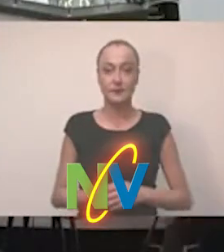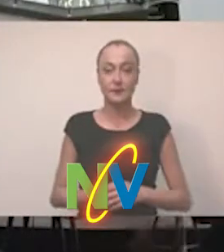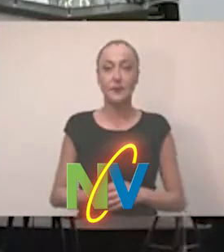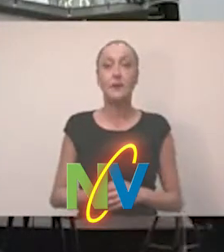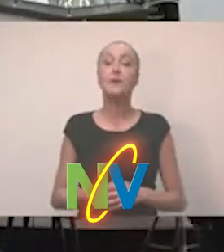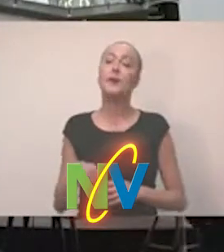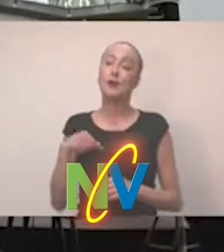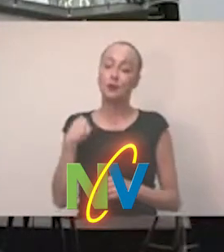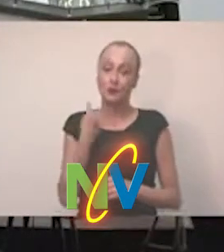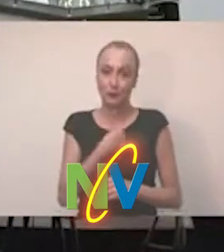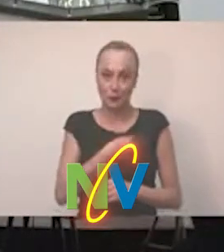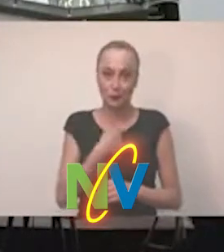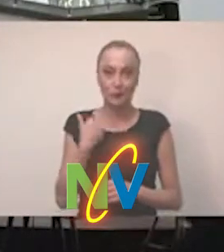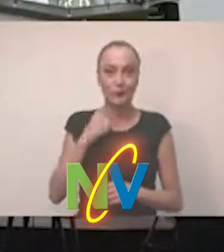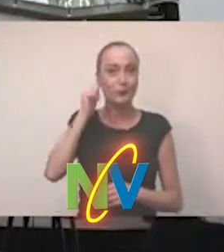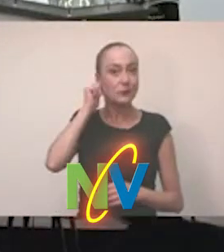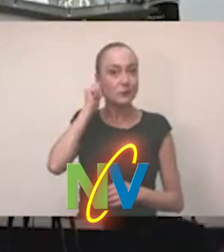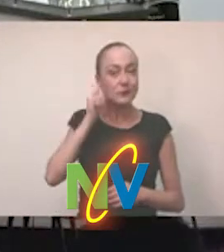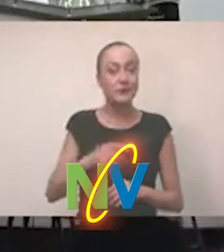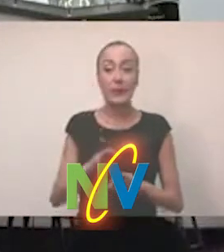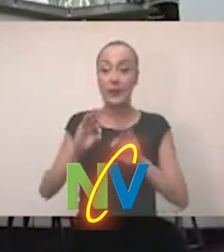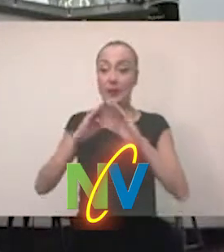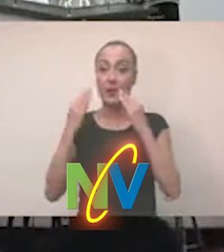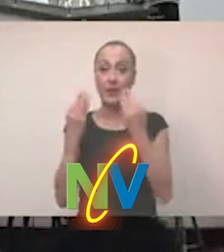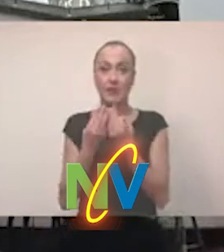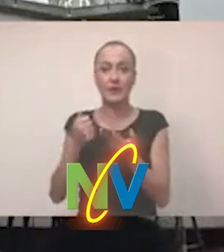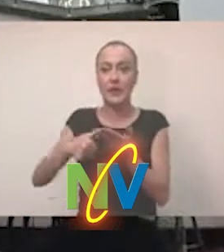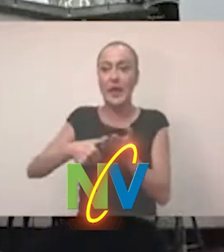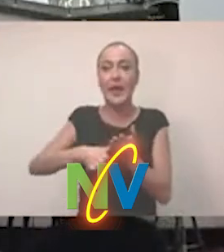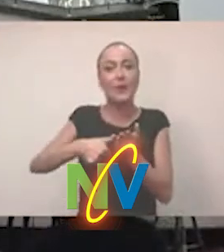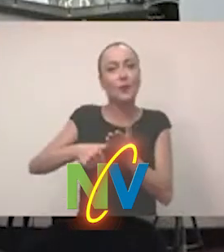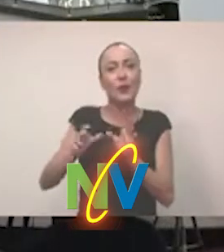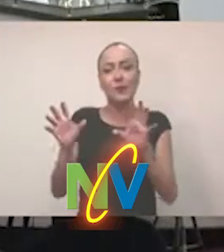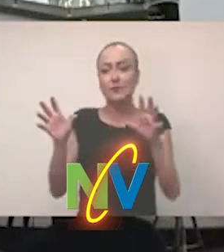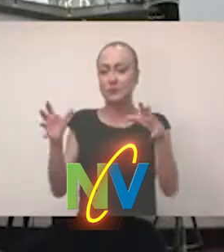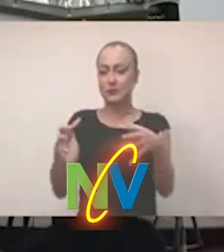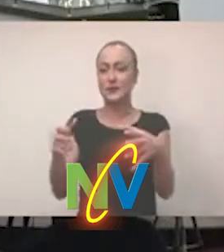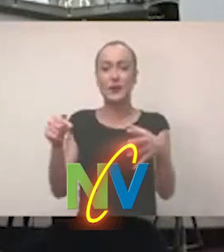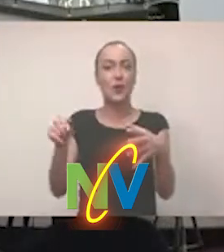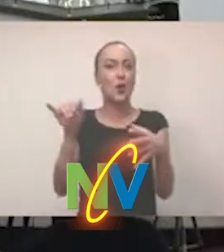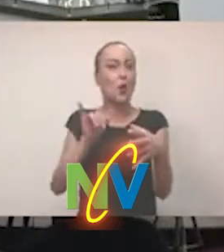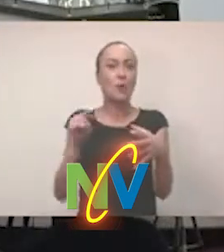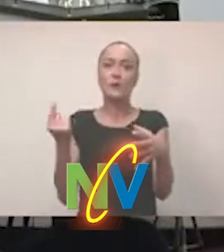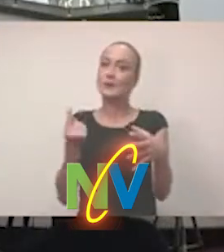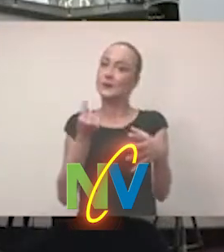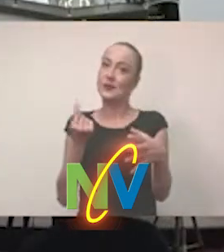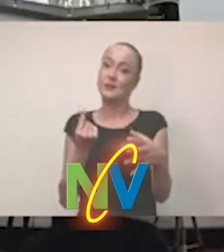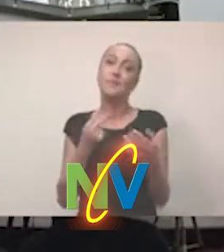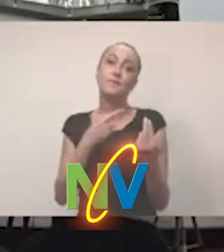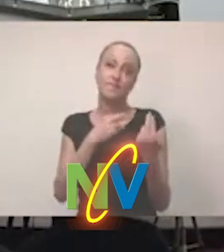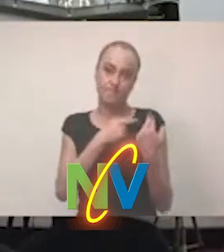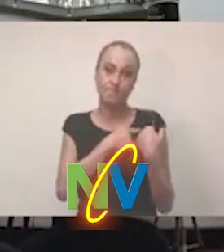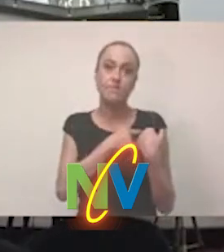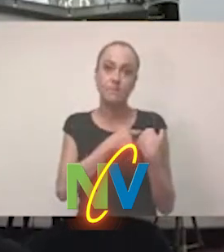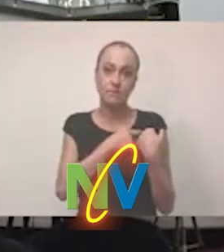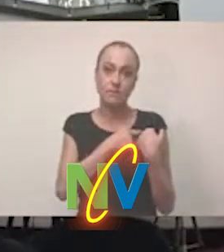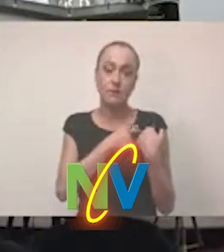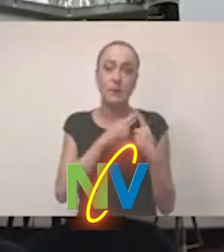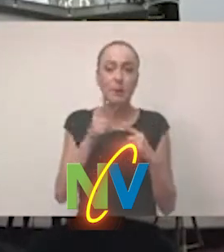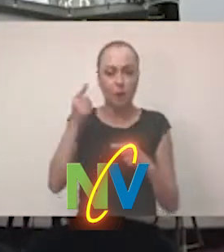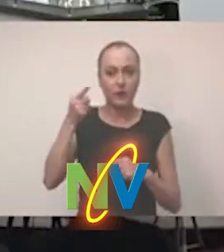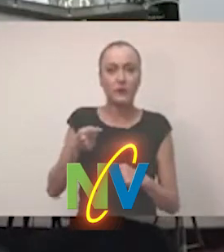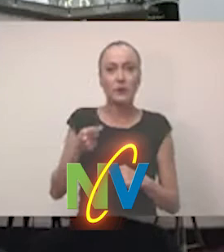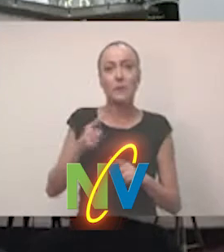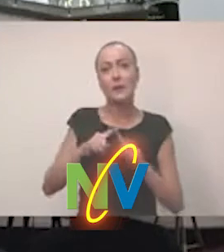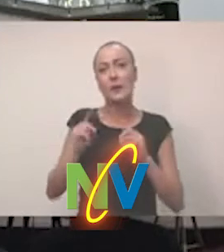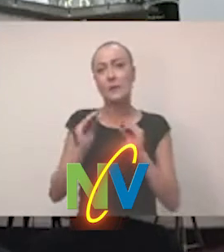para nosotras y nosotros, la familia electoral, es como siempre una obligación, pero más